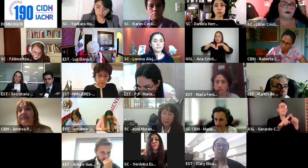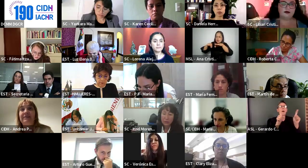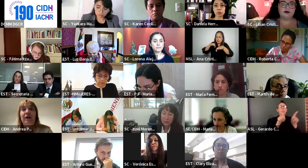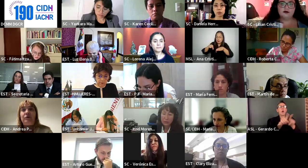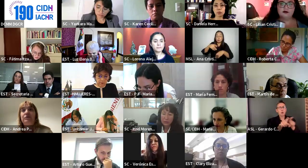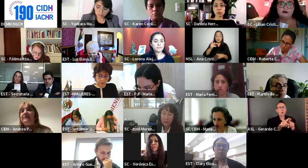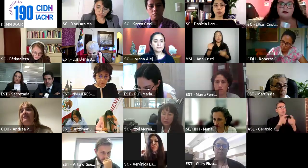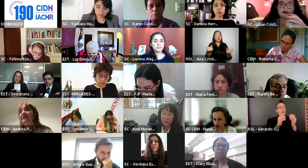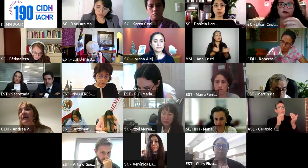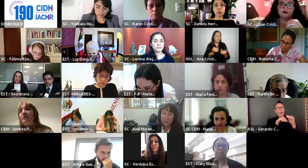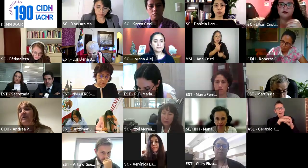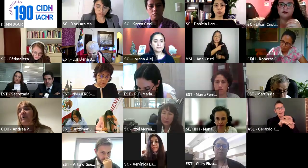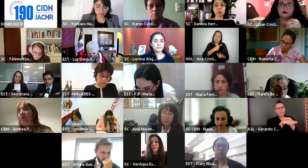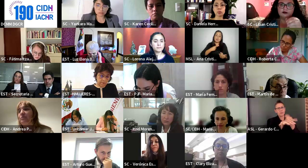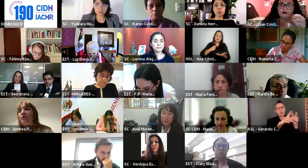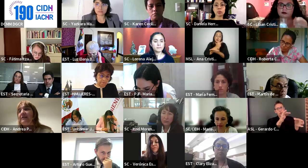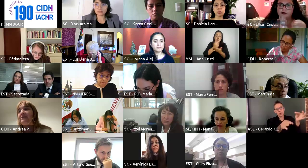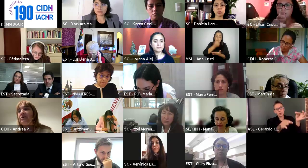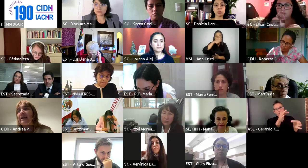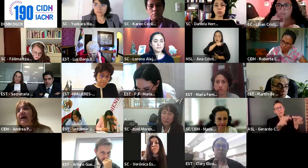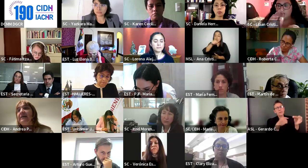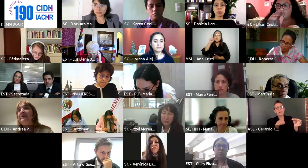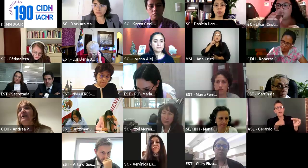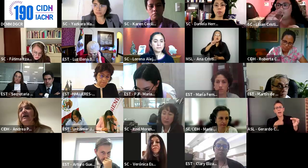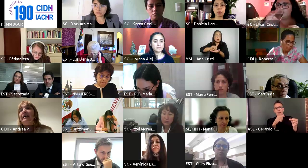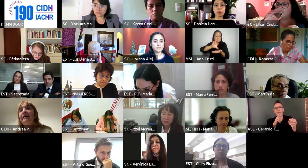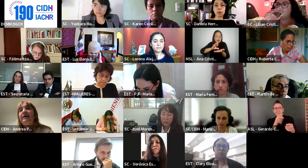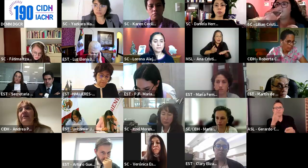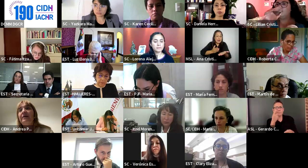políticas de acceso a la justicia, y escuchaba con mucha atención a la